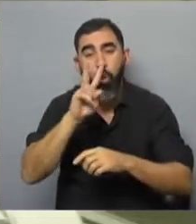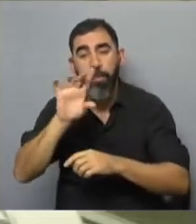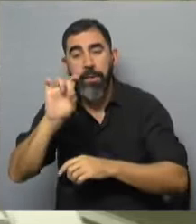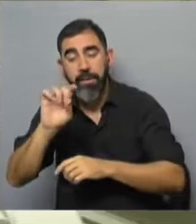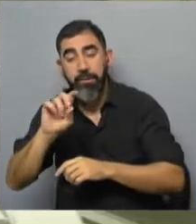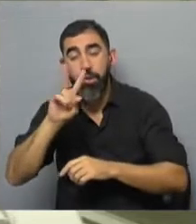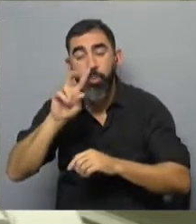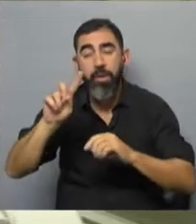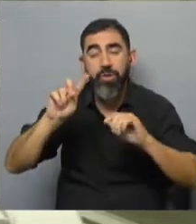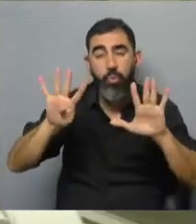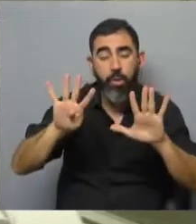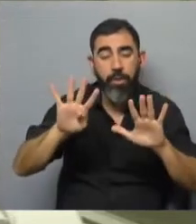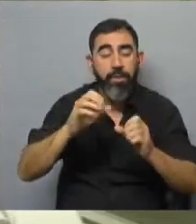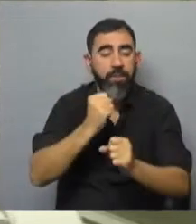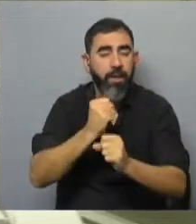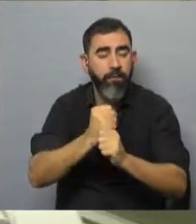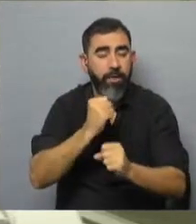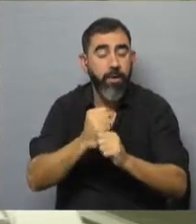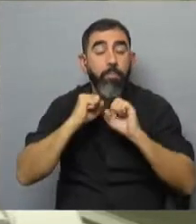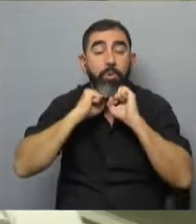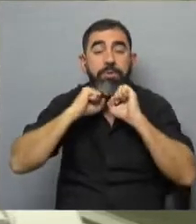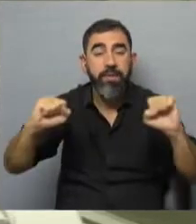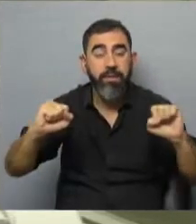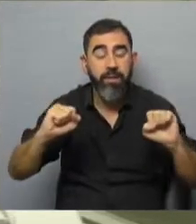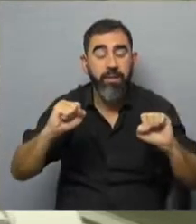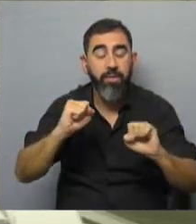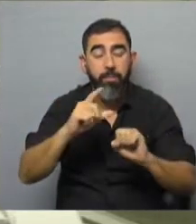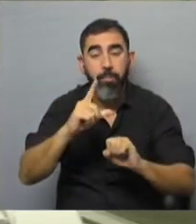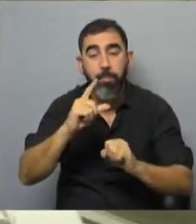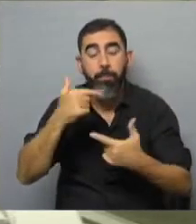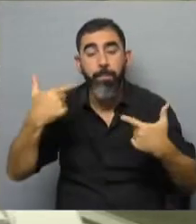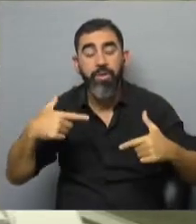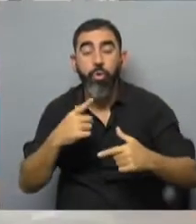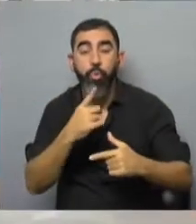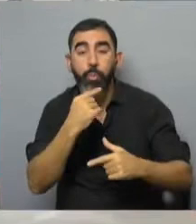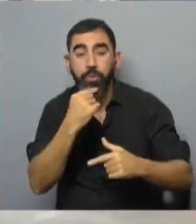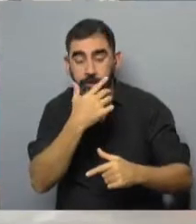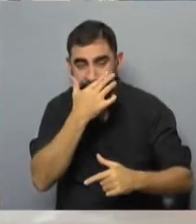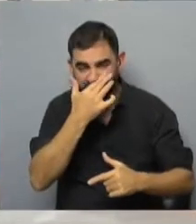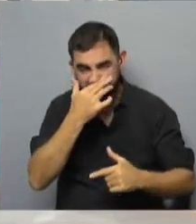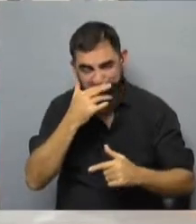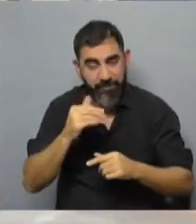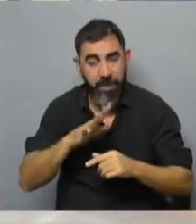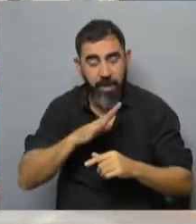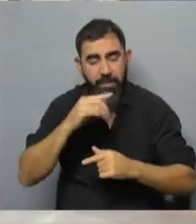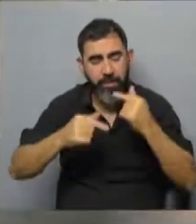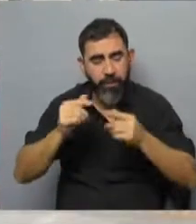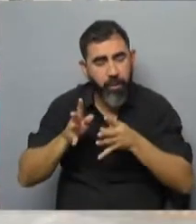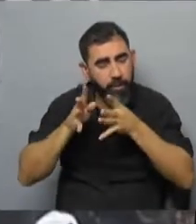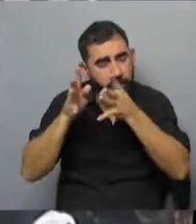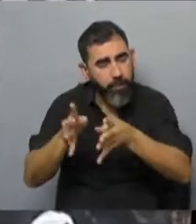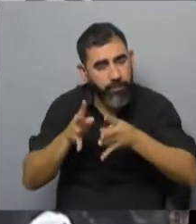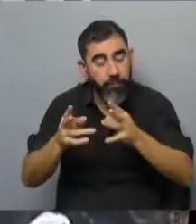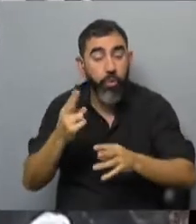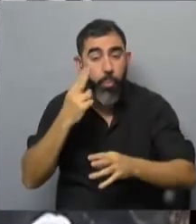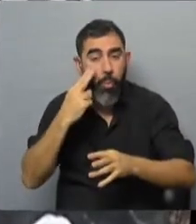desde 2019 se desempeñaba como secretaria de provincias del Ministerio del Interior, tendrá por delante los diversos desafíos y